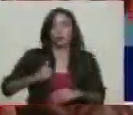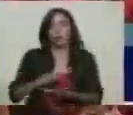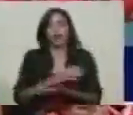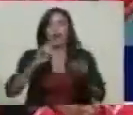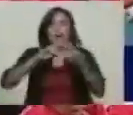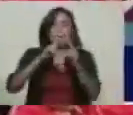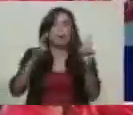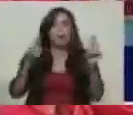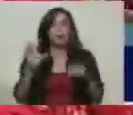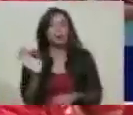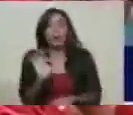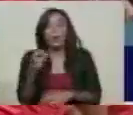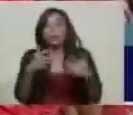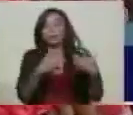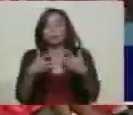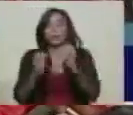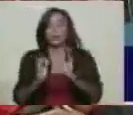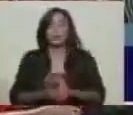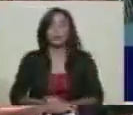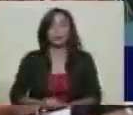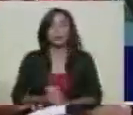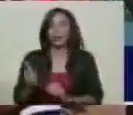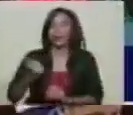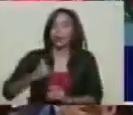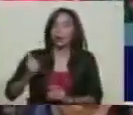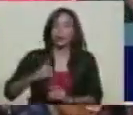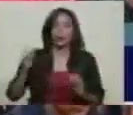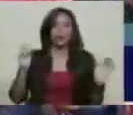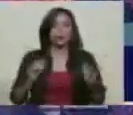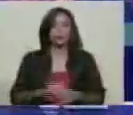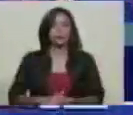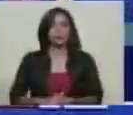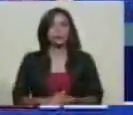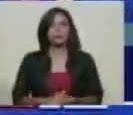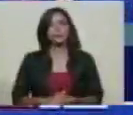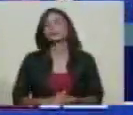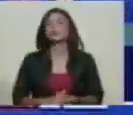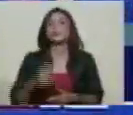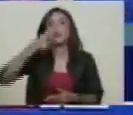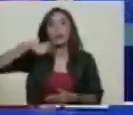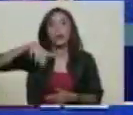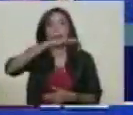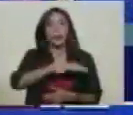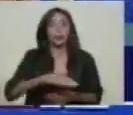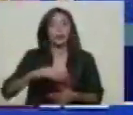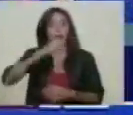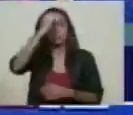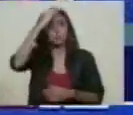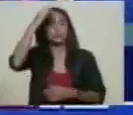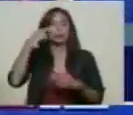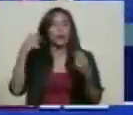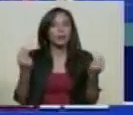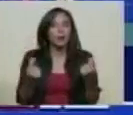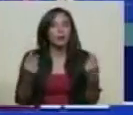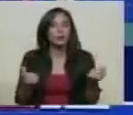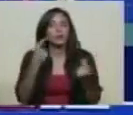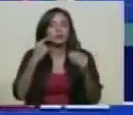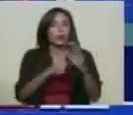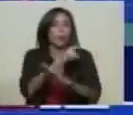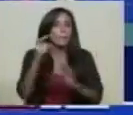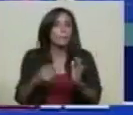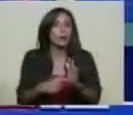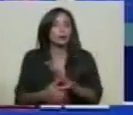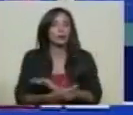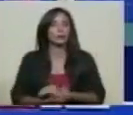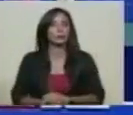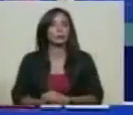pacífico o no pacífico, en cualquier escenario, este pueblo debe tener capacidad para activarse y